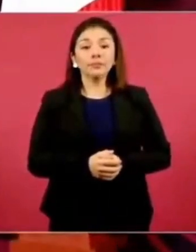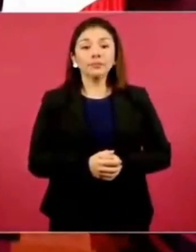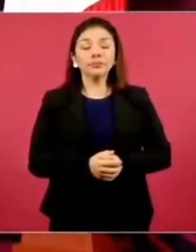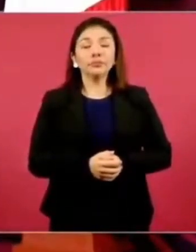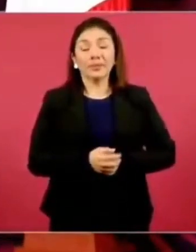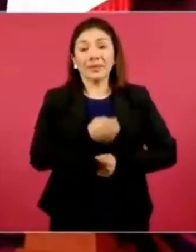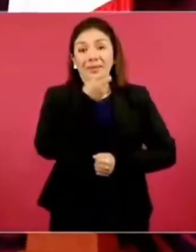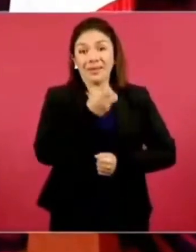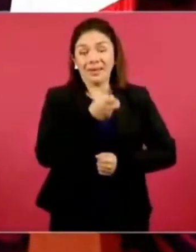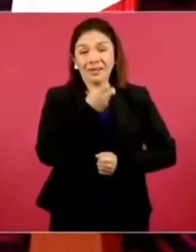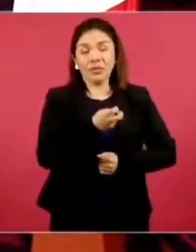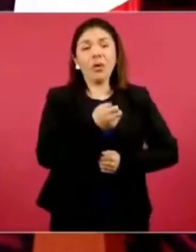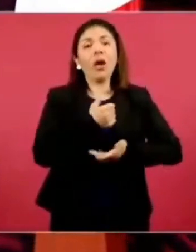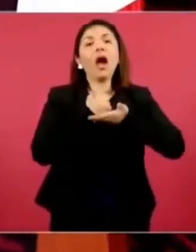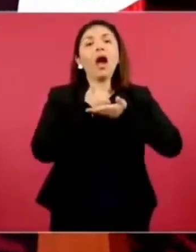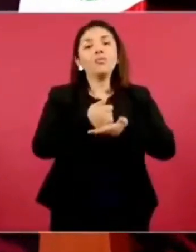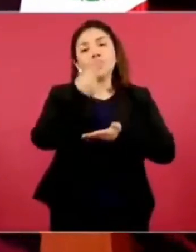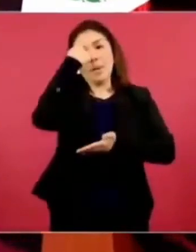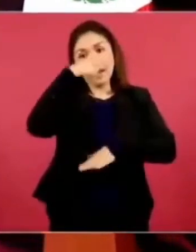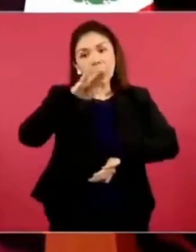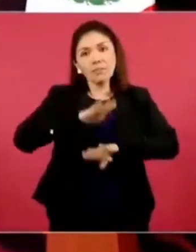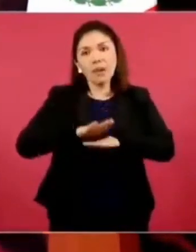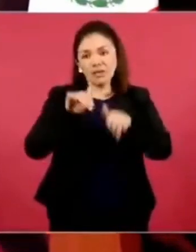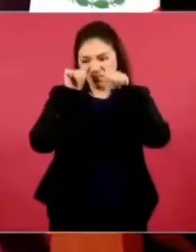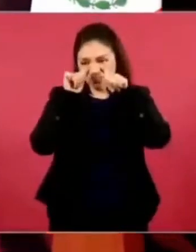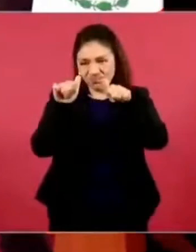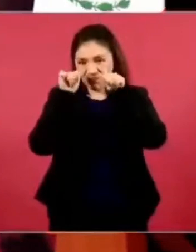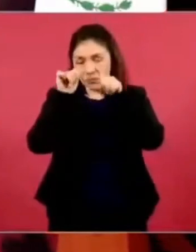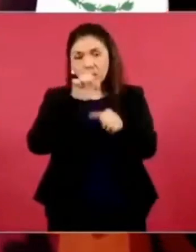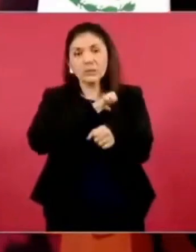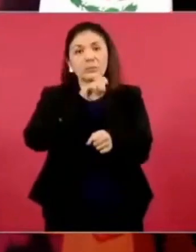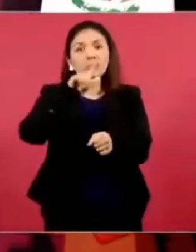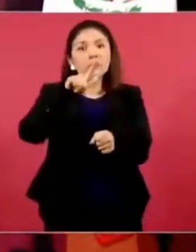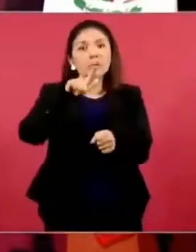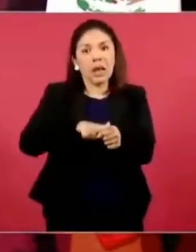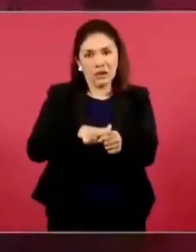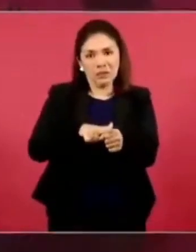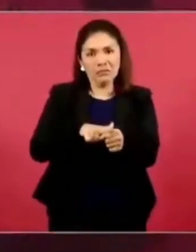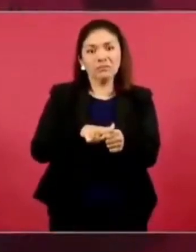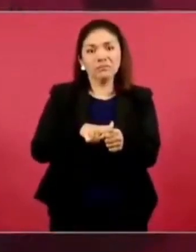darle atención especial, con